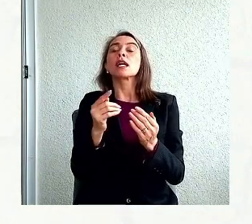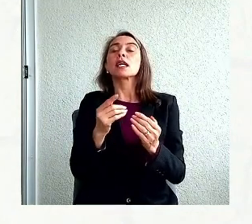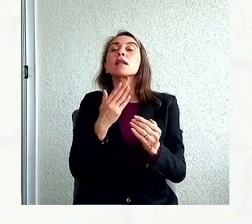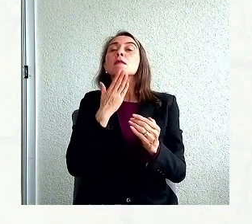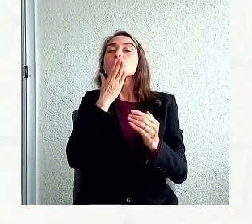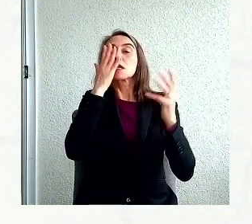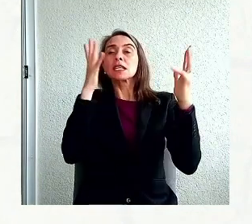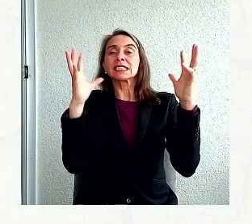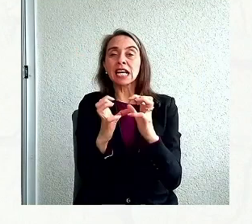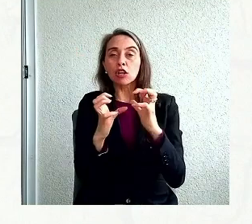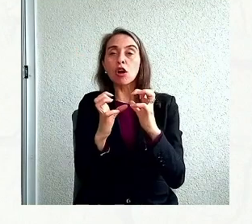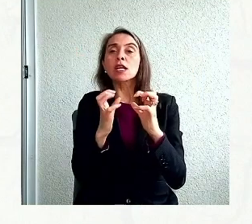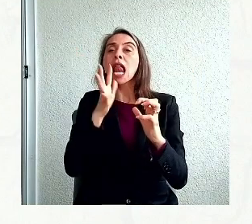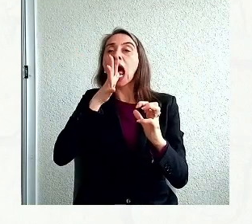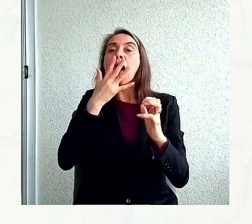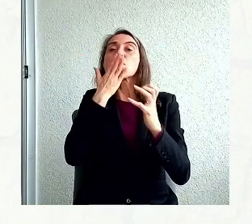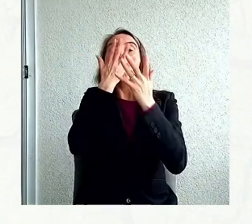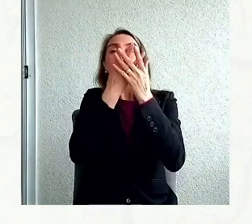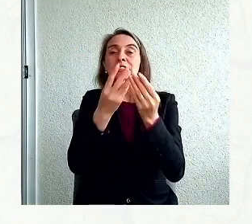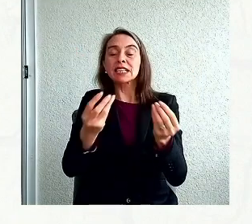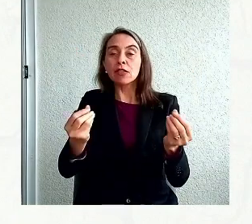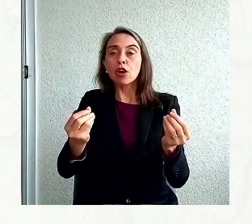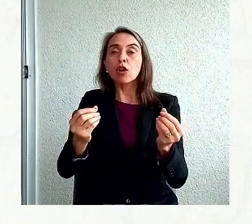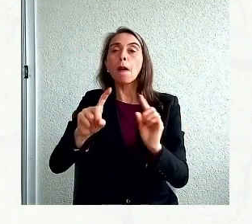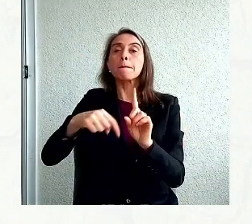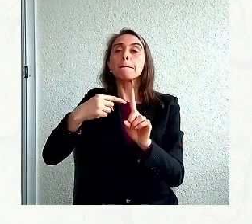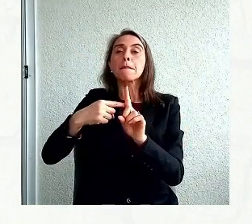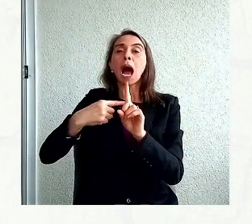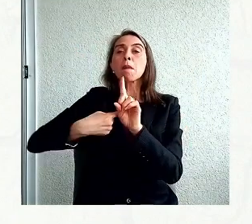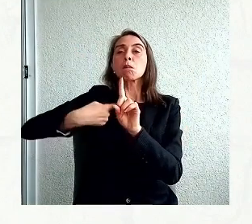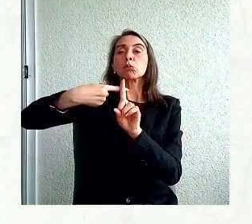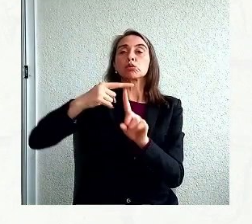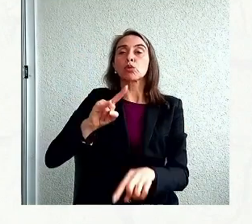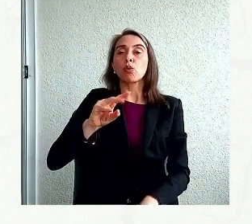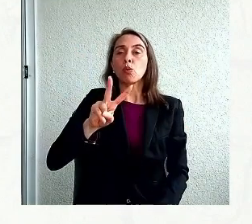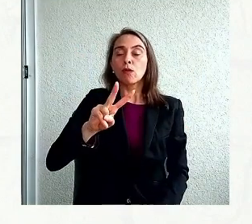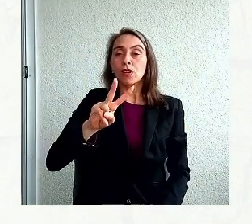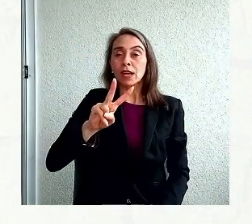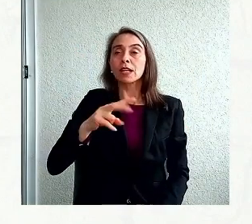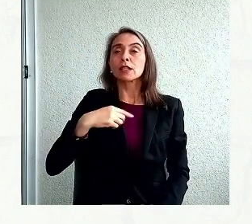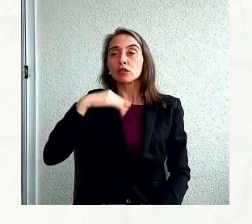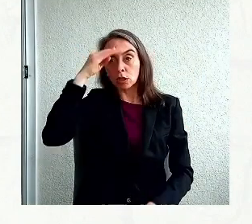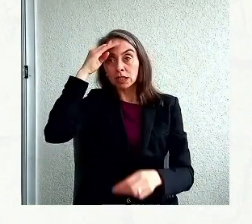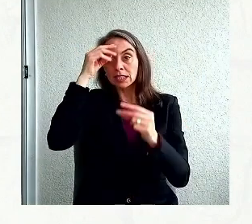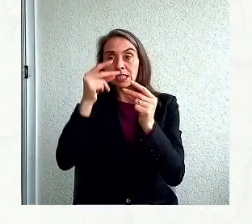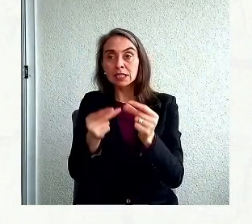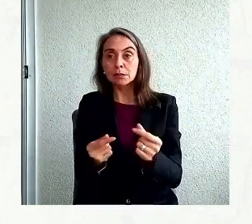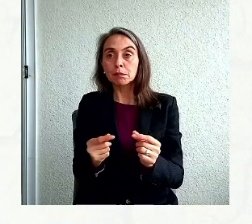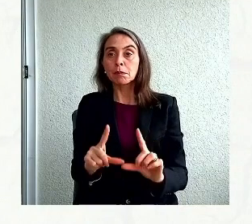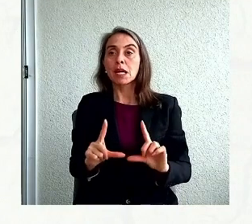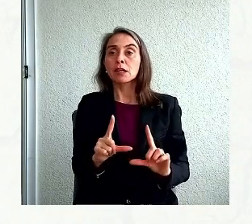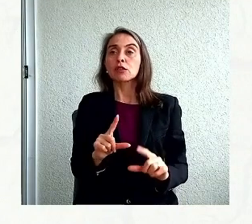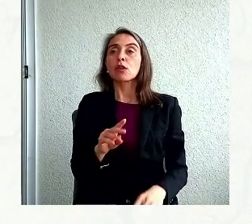todo afecta a la biota terrestre. Yo soy especialista en biota terrestre antártica y hemos visto que